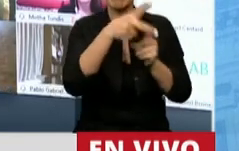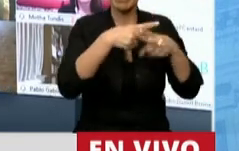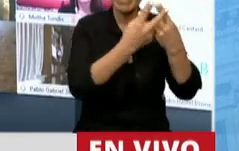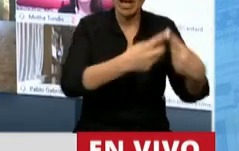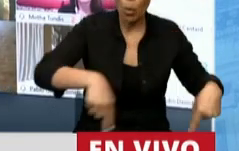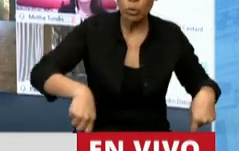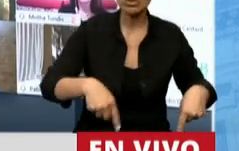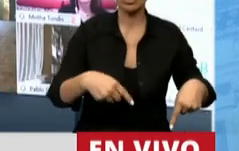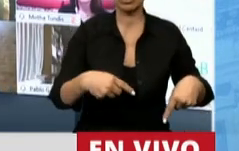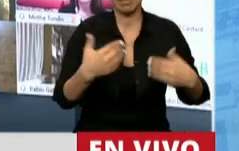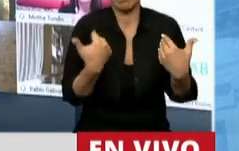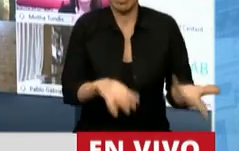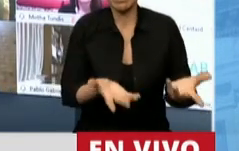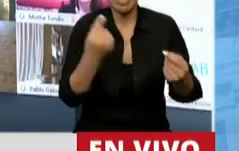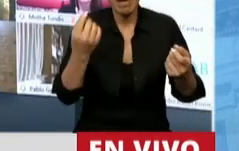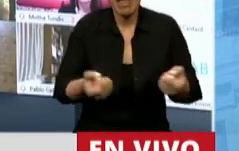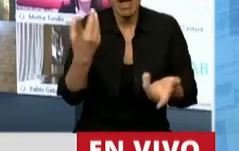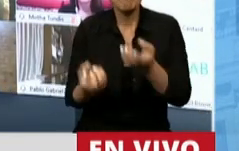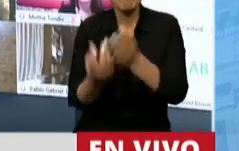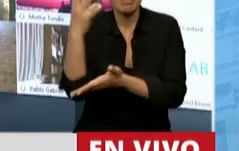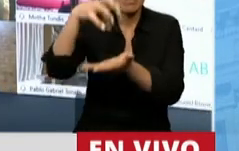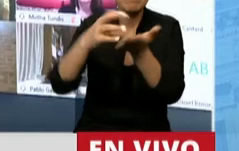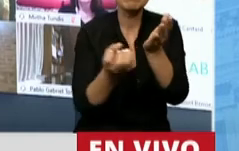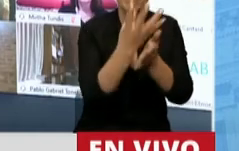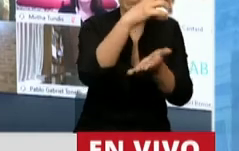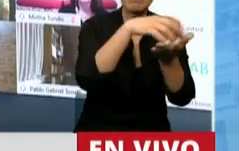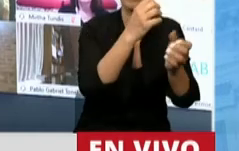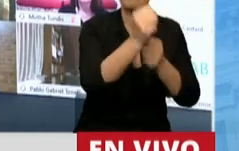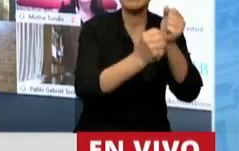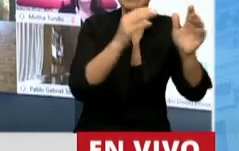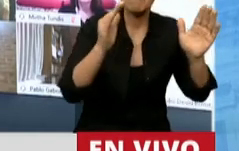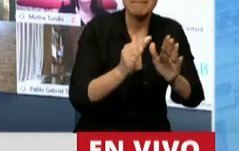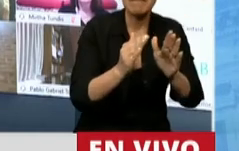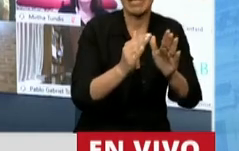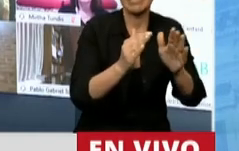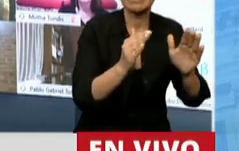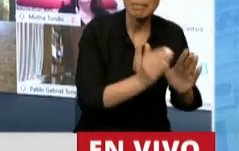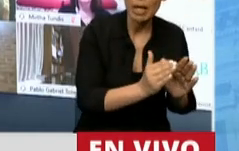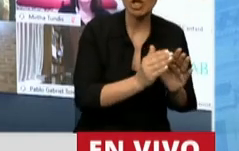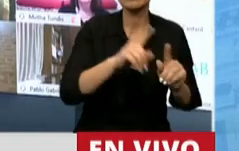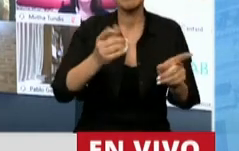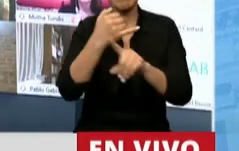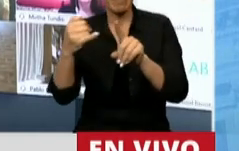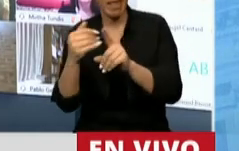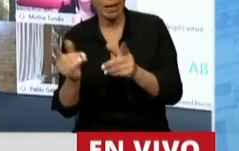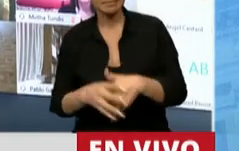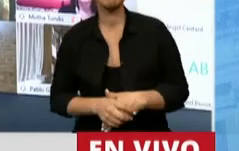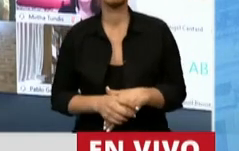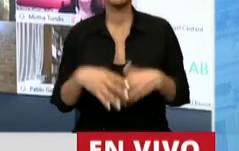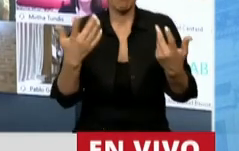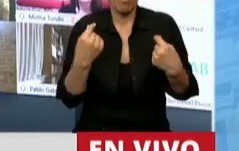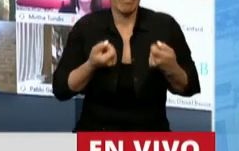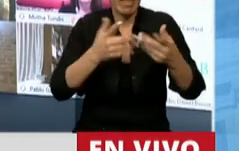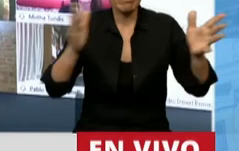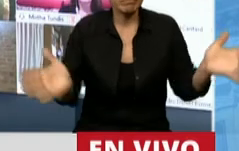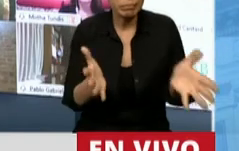esos recursos para que emerjan empresas pequeñas, micro y medianas que van a ayudar a sostener la